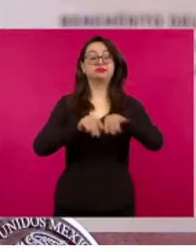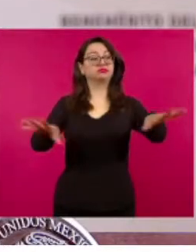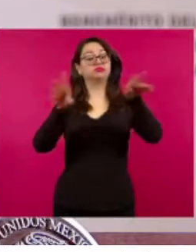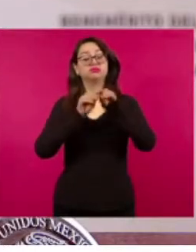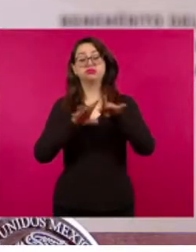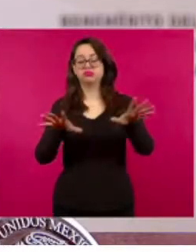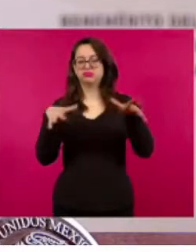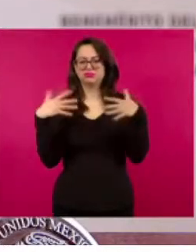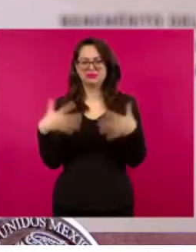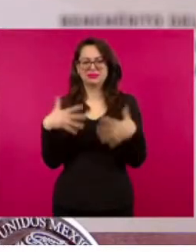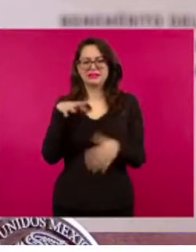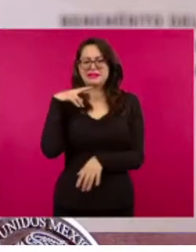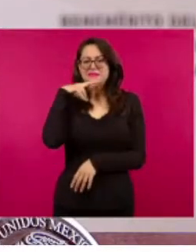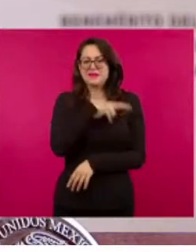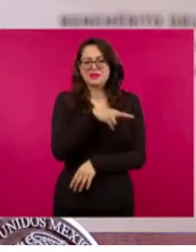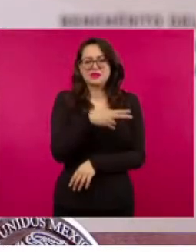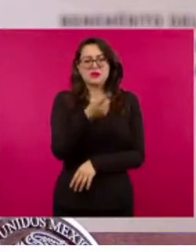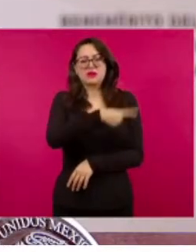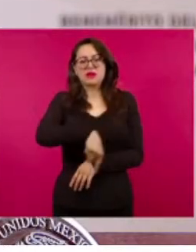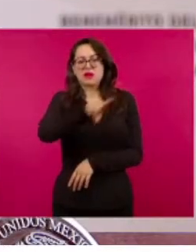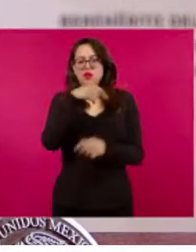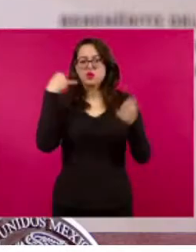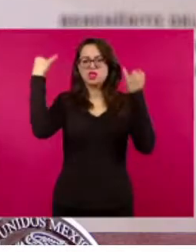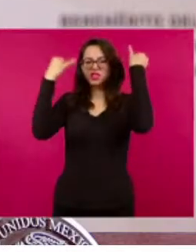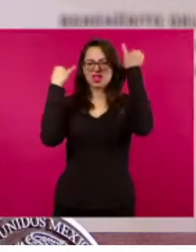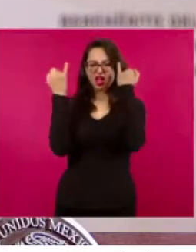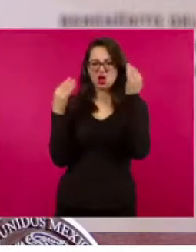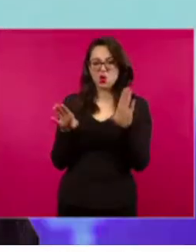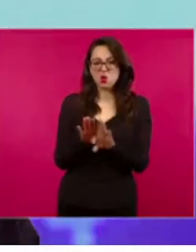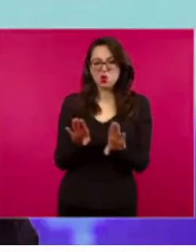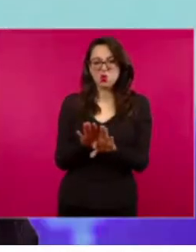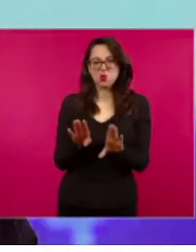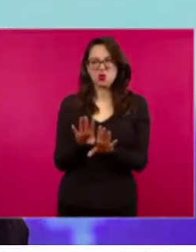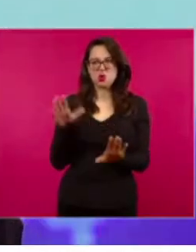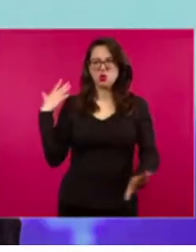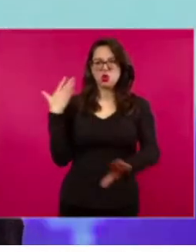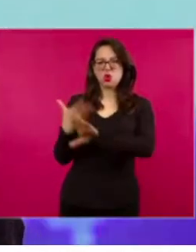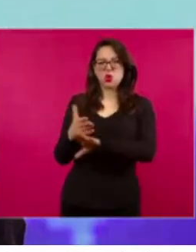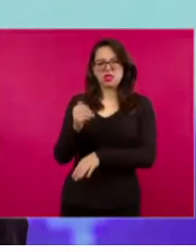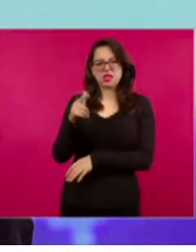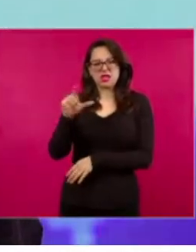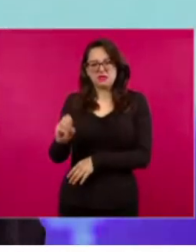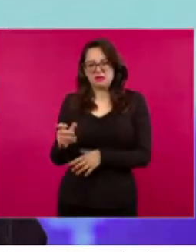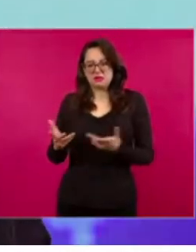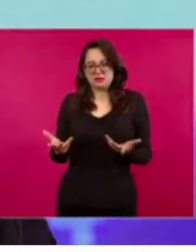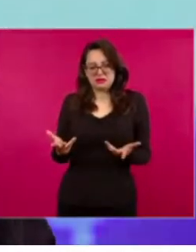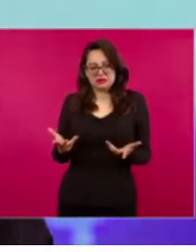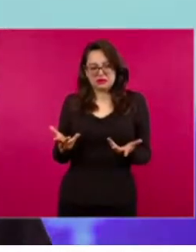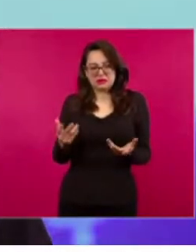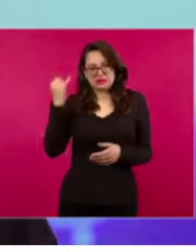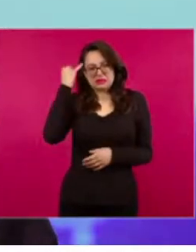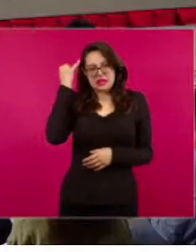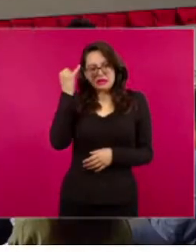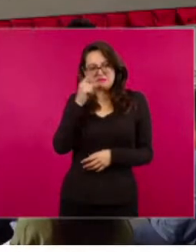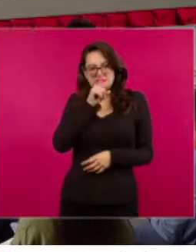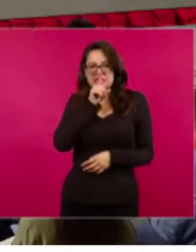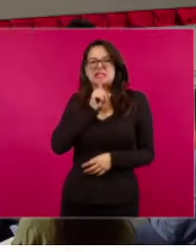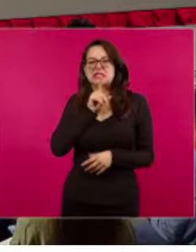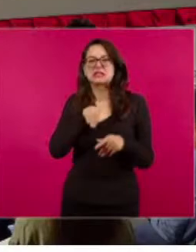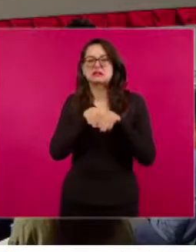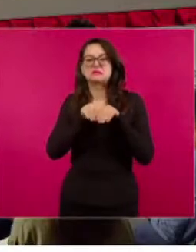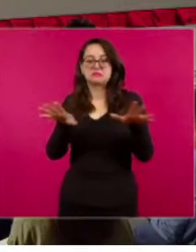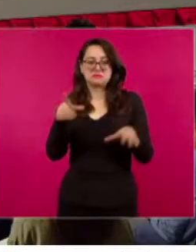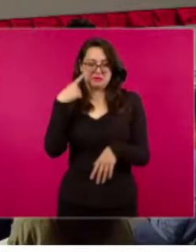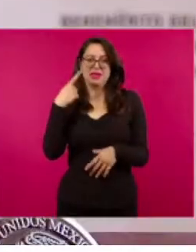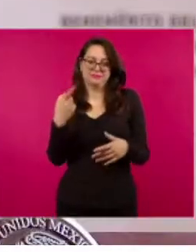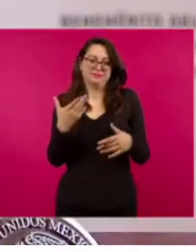situaciones, lo que se les ocurre a los odiadores del presidente y de la Cuarta Transformación es mentir, ¿o no? Juzgue usted. Vamos